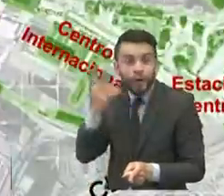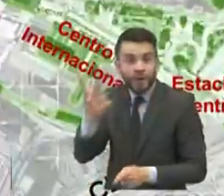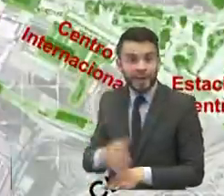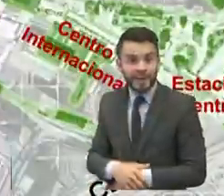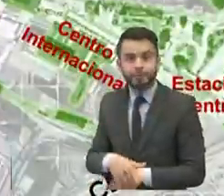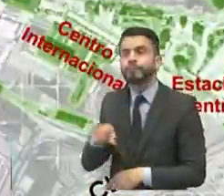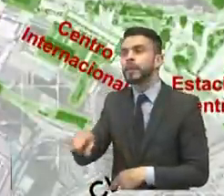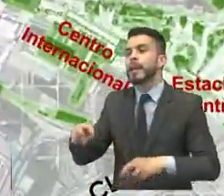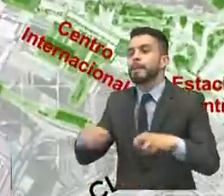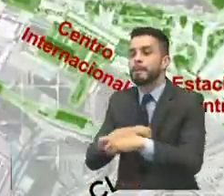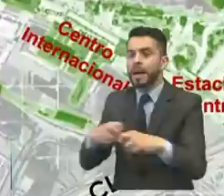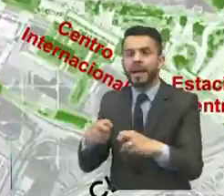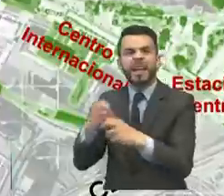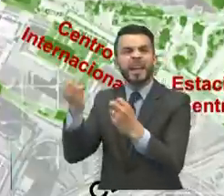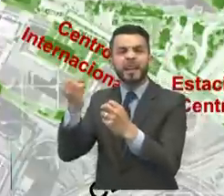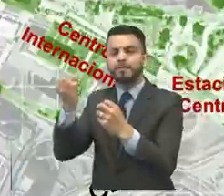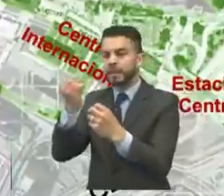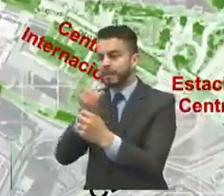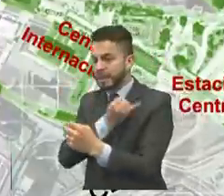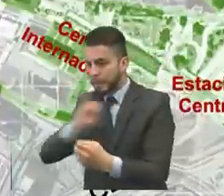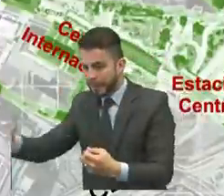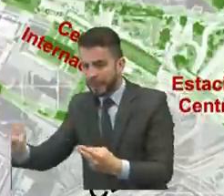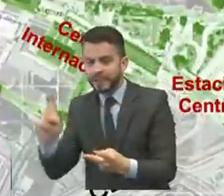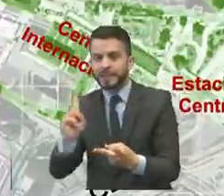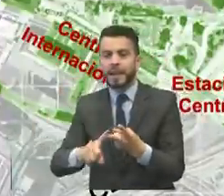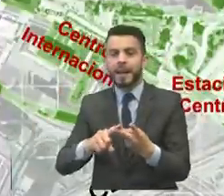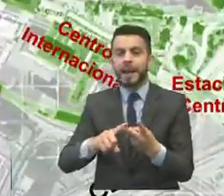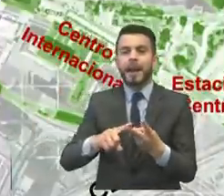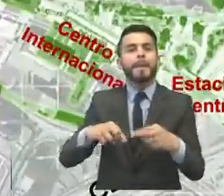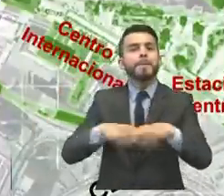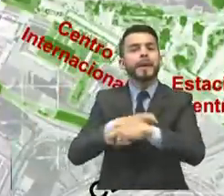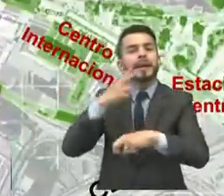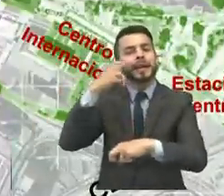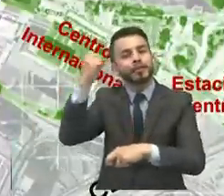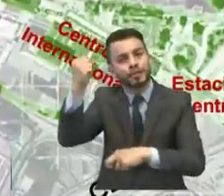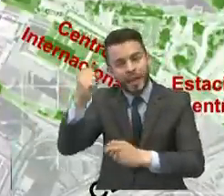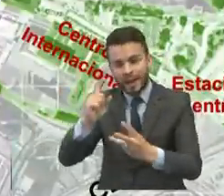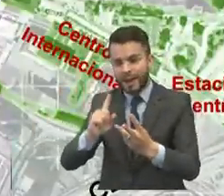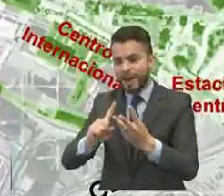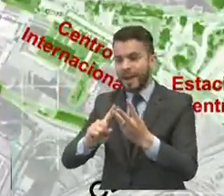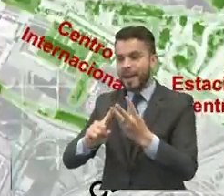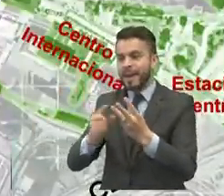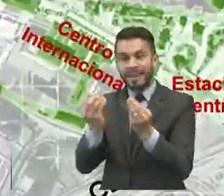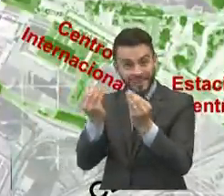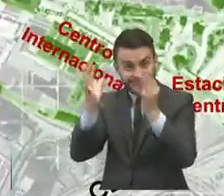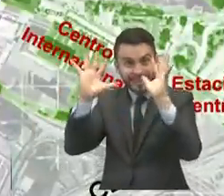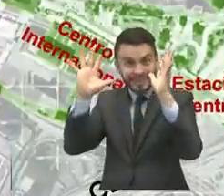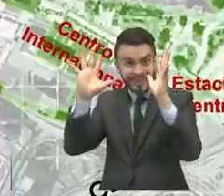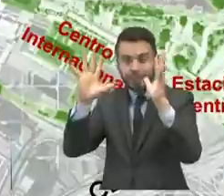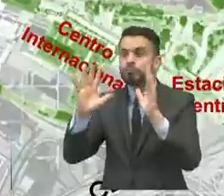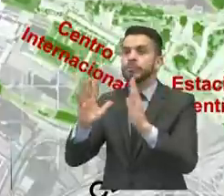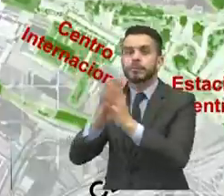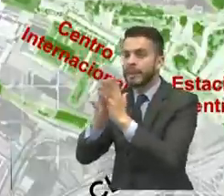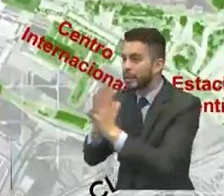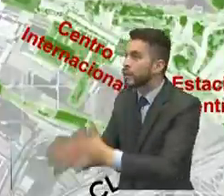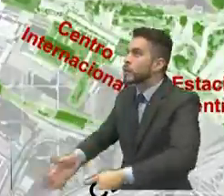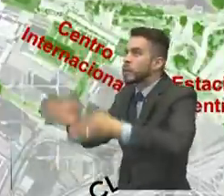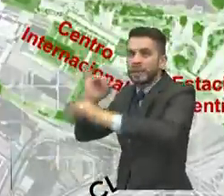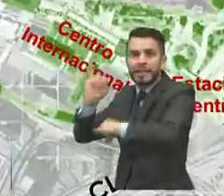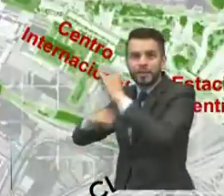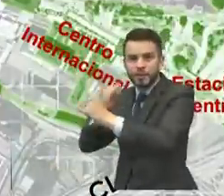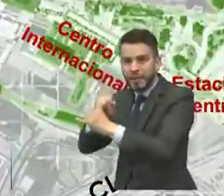la Independencia, está el Parque Nacional, hay arbolado, o hay un potencial de verde grande, está parte del Centro Internacional, en fin,